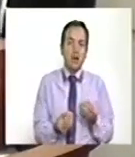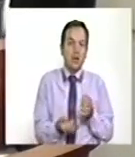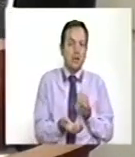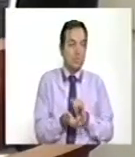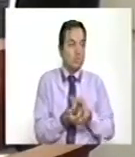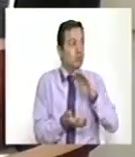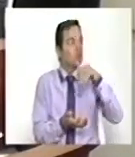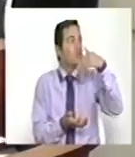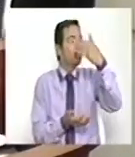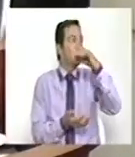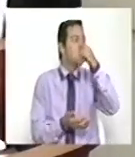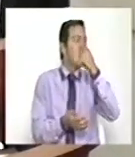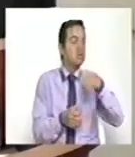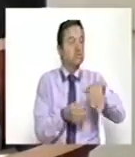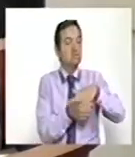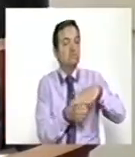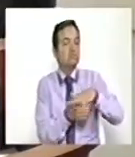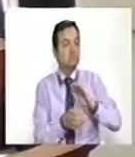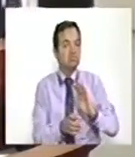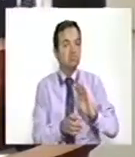futuras prescripciones.